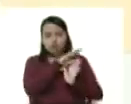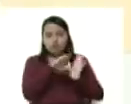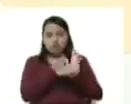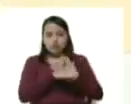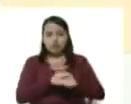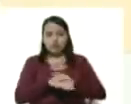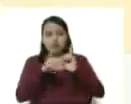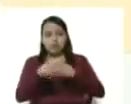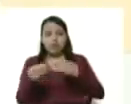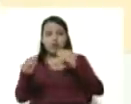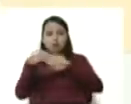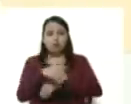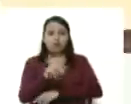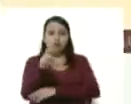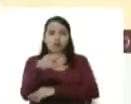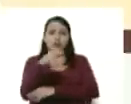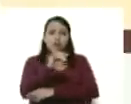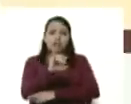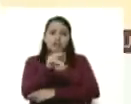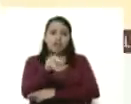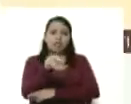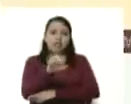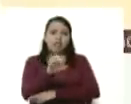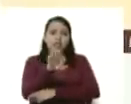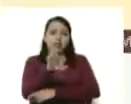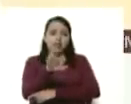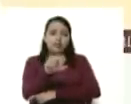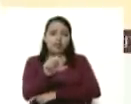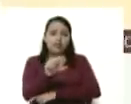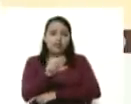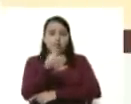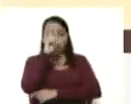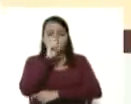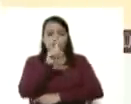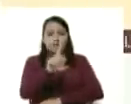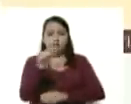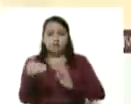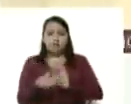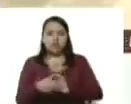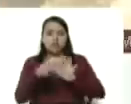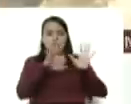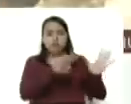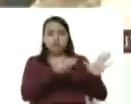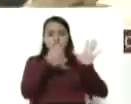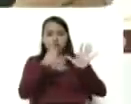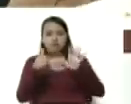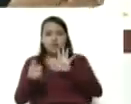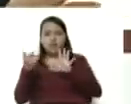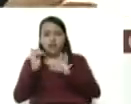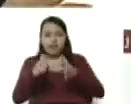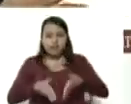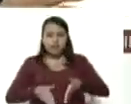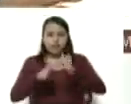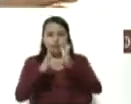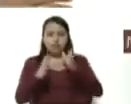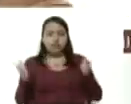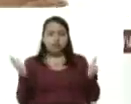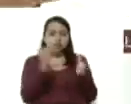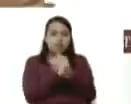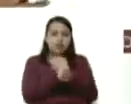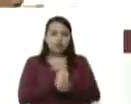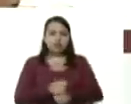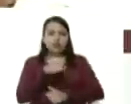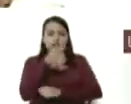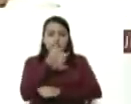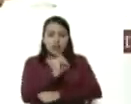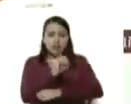y del Acuerdo de Ginebra de 1966. Ahí están los caminos para llegar a un acuerdo, ahí